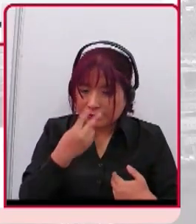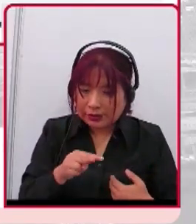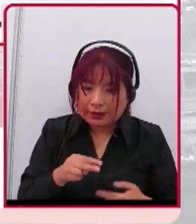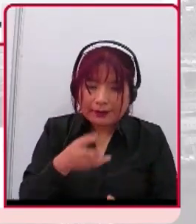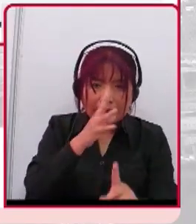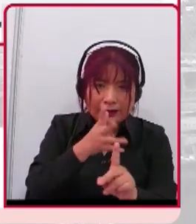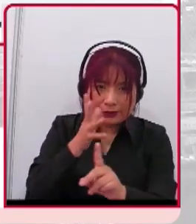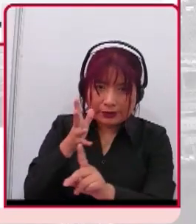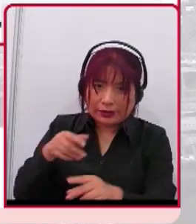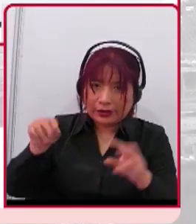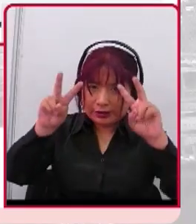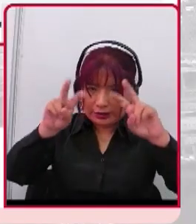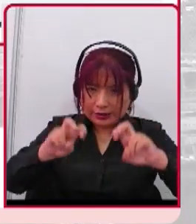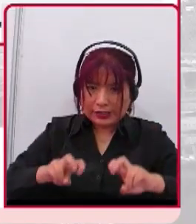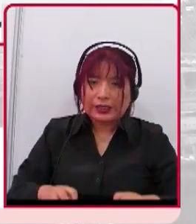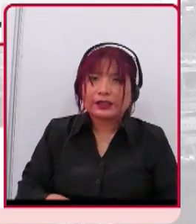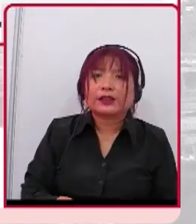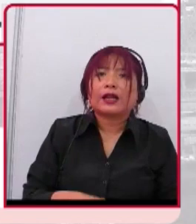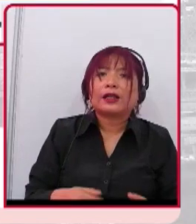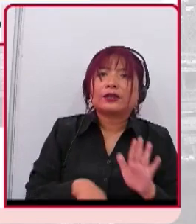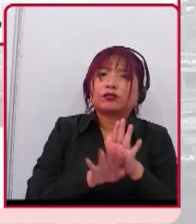nuestro beneficio, que era del 7%.